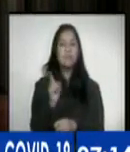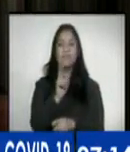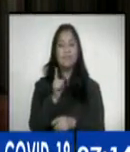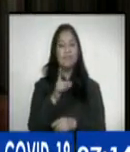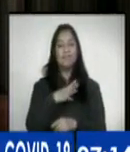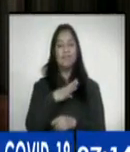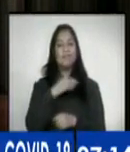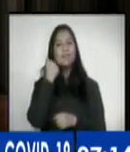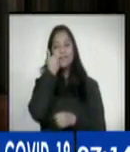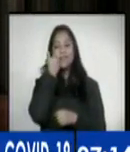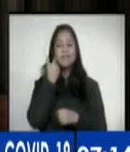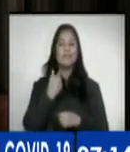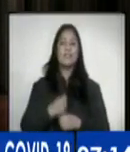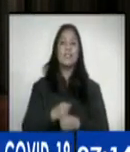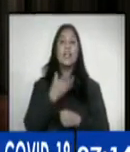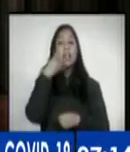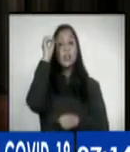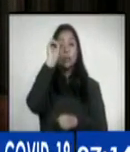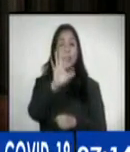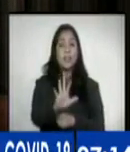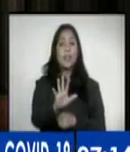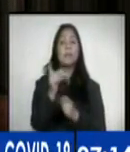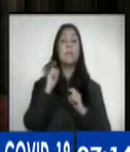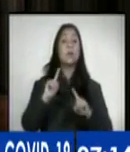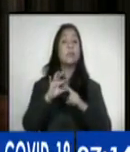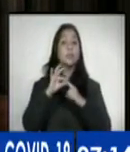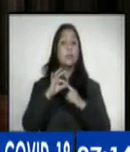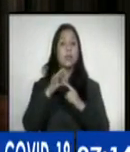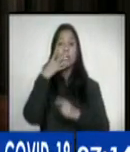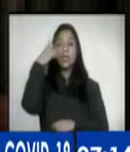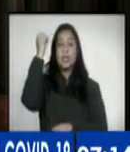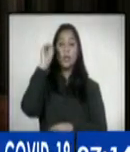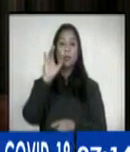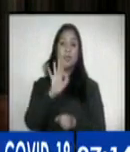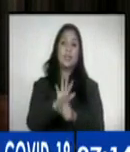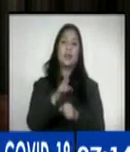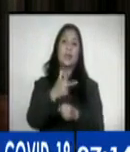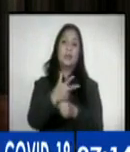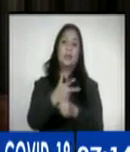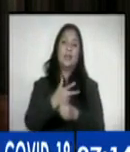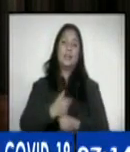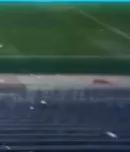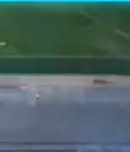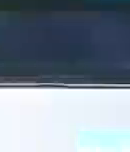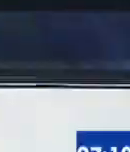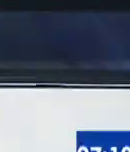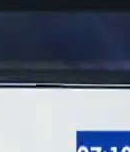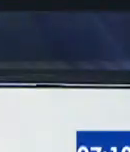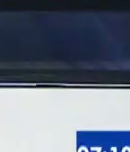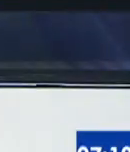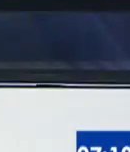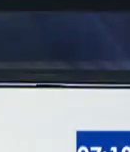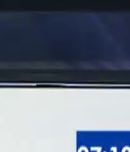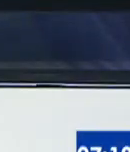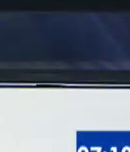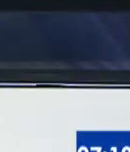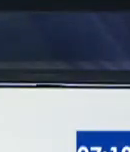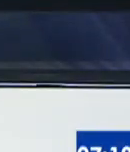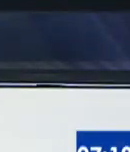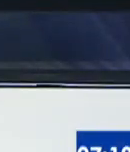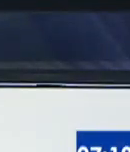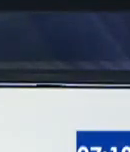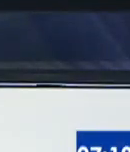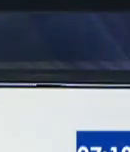de esta enfermedad. Que Dios les bendiga, pero especialmente que Dios bendiga a Guatemala. ¿Cómo está? Muy buenos días, qué